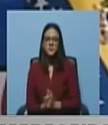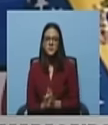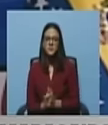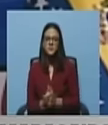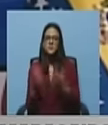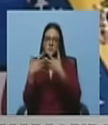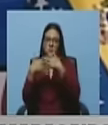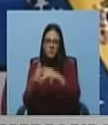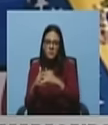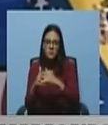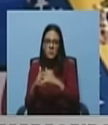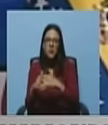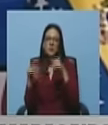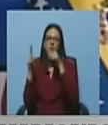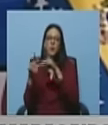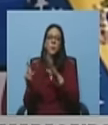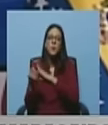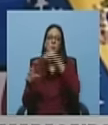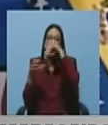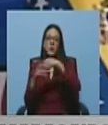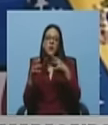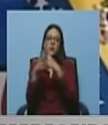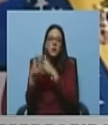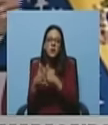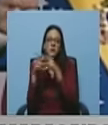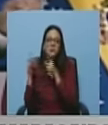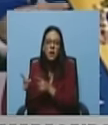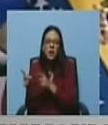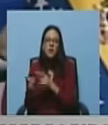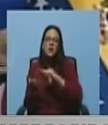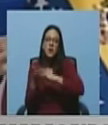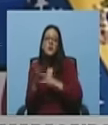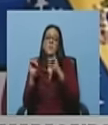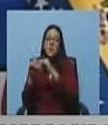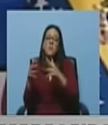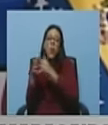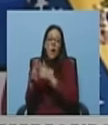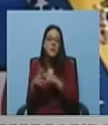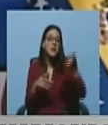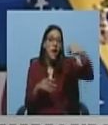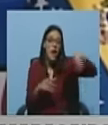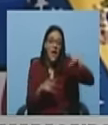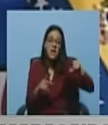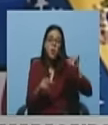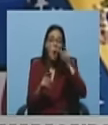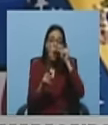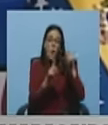Es una empresa de los Estados Unidos. Y es la misma empresa a la cual le estaban entregando